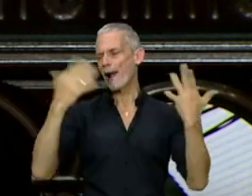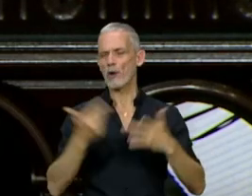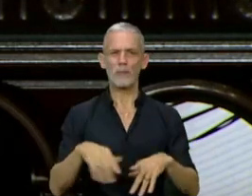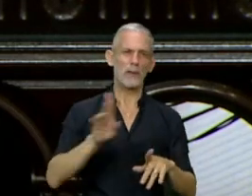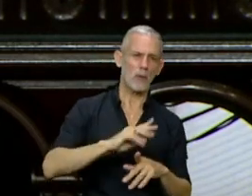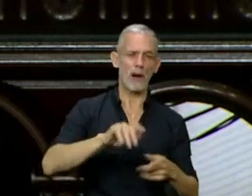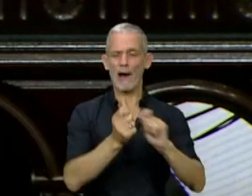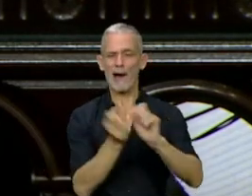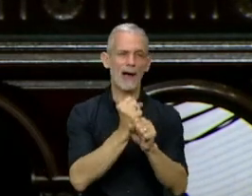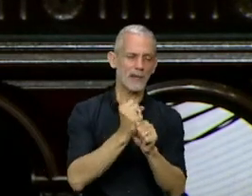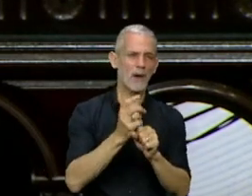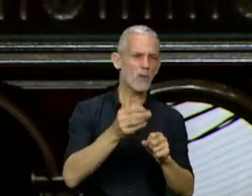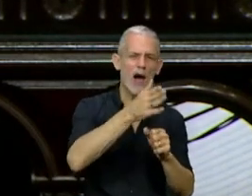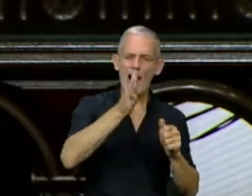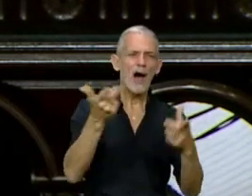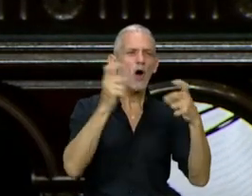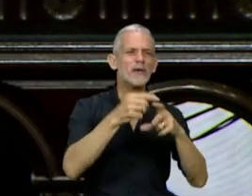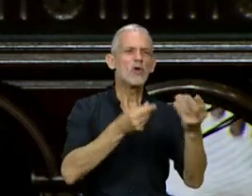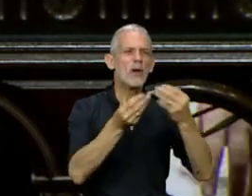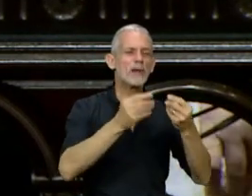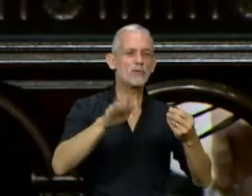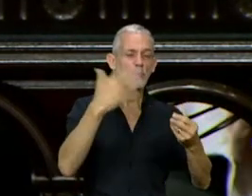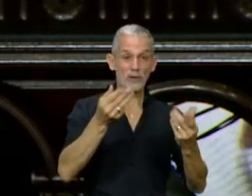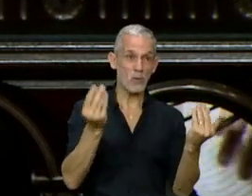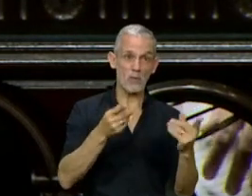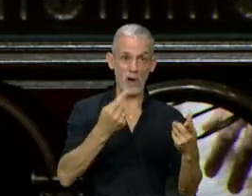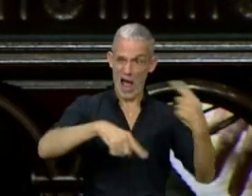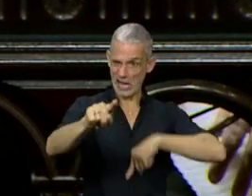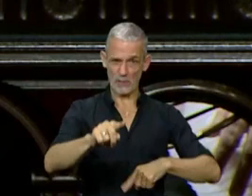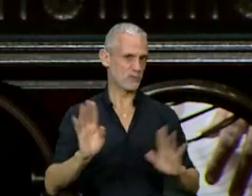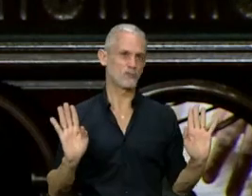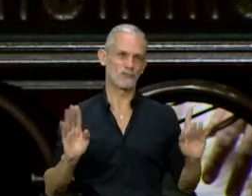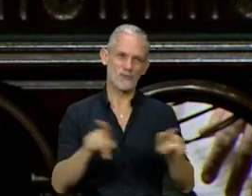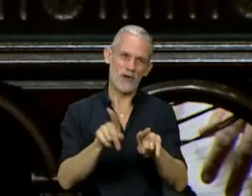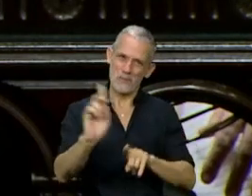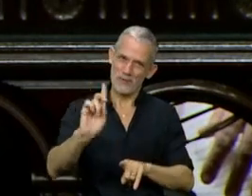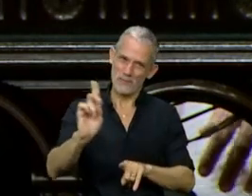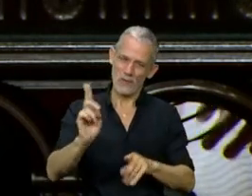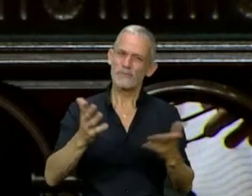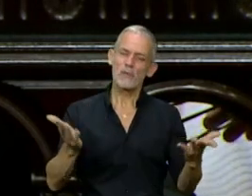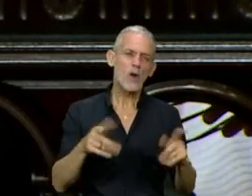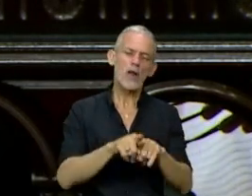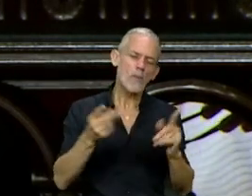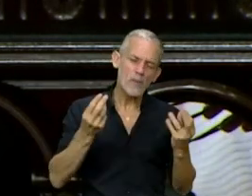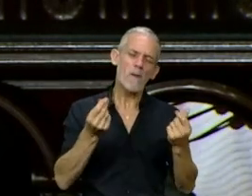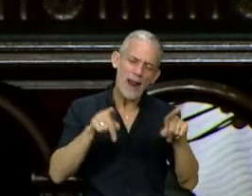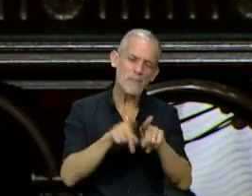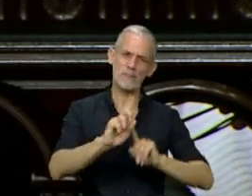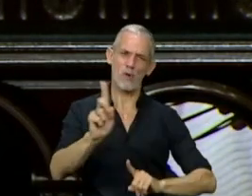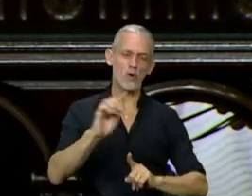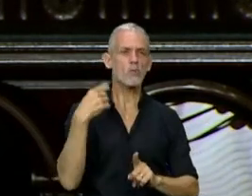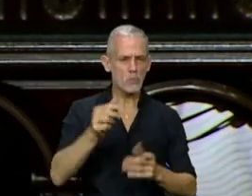una determinada tarea en un sentido en la Comisión de Presupuesto o hacer exactamente lo contrario. No, no vale lo mismo.